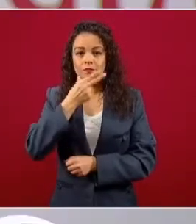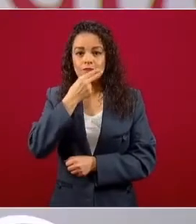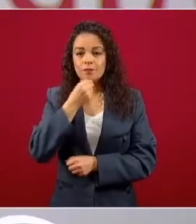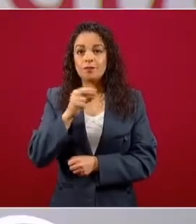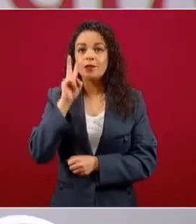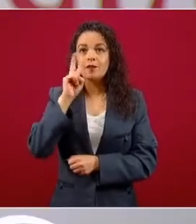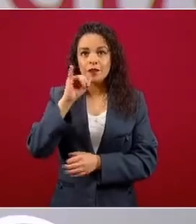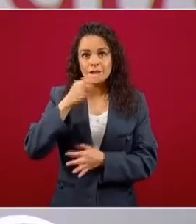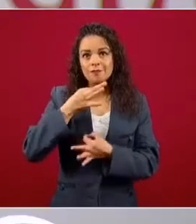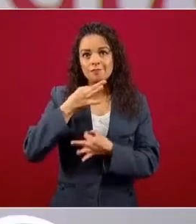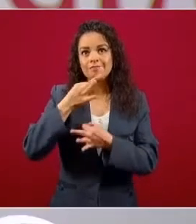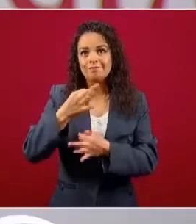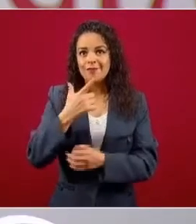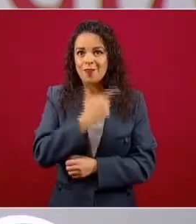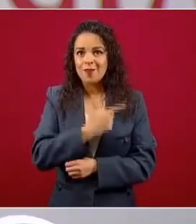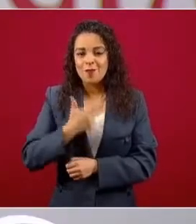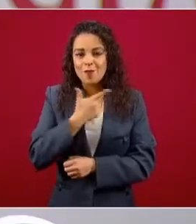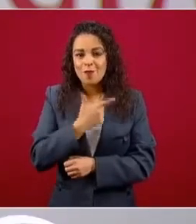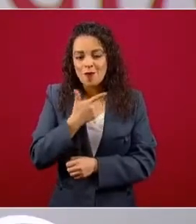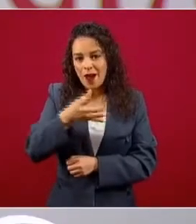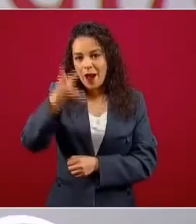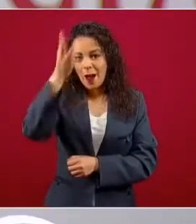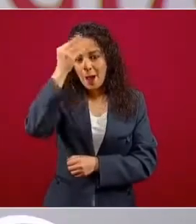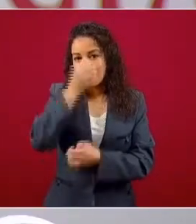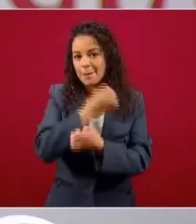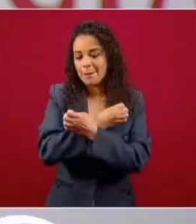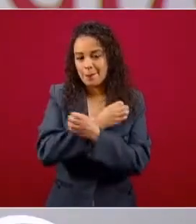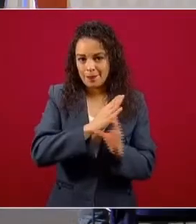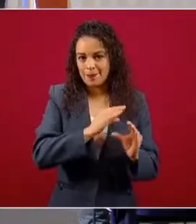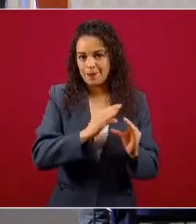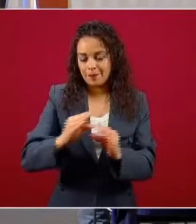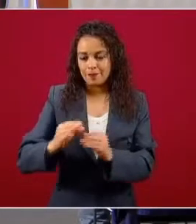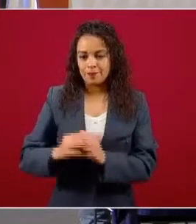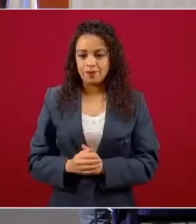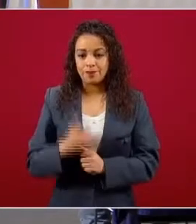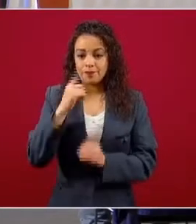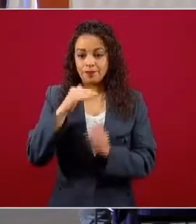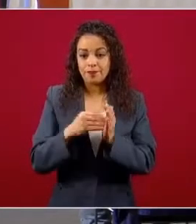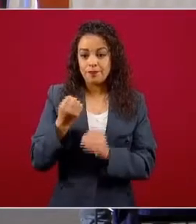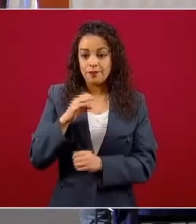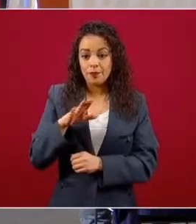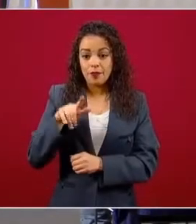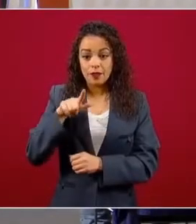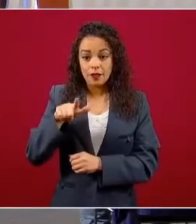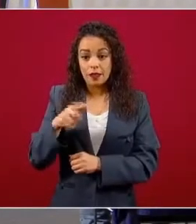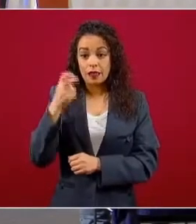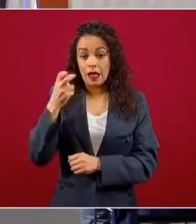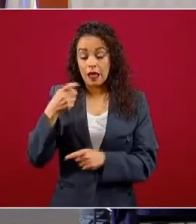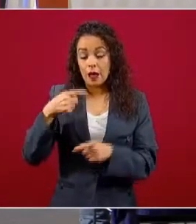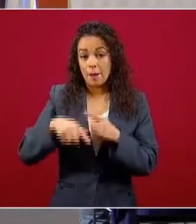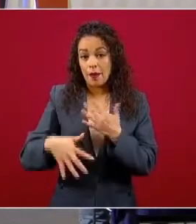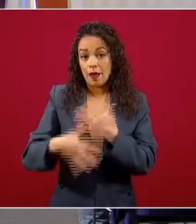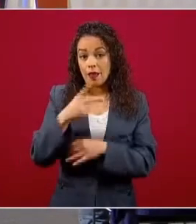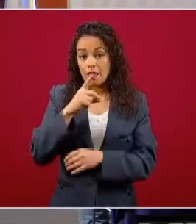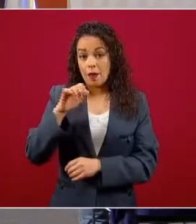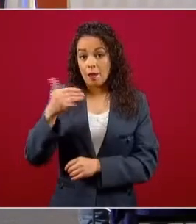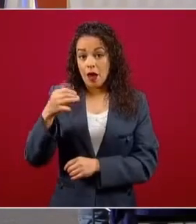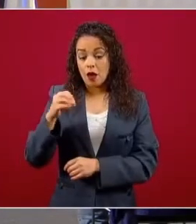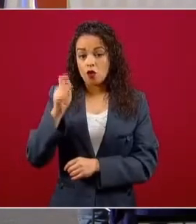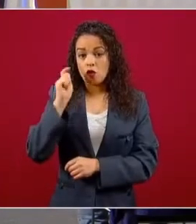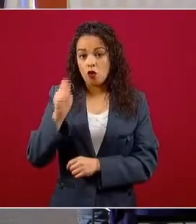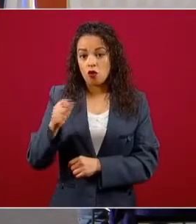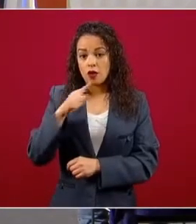en 1917 y de ahí viene la celebración del 15 de mayo siendo venustiano carranza